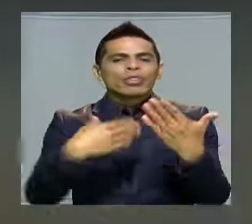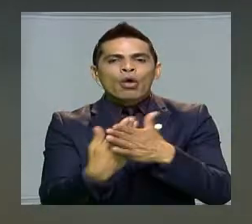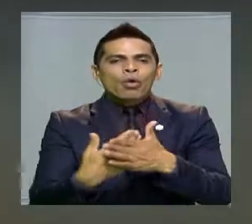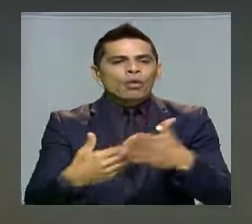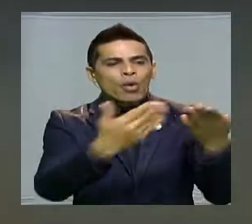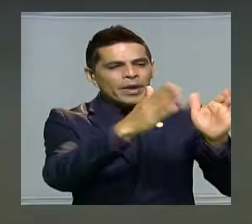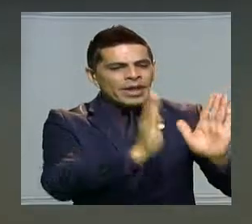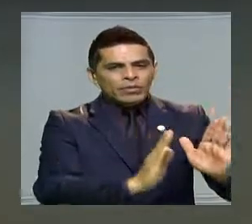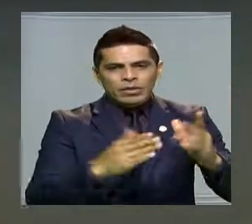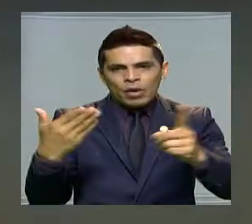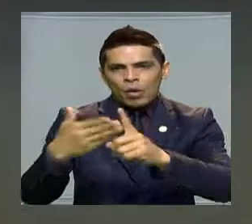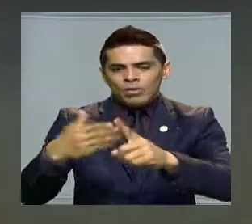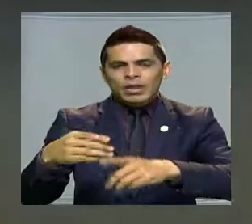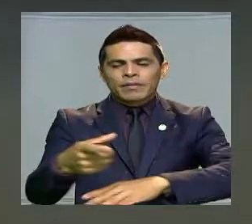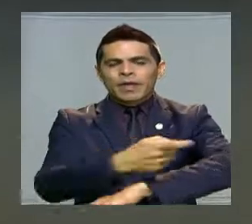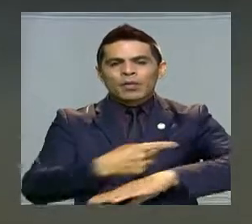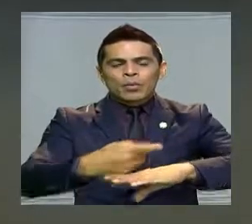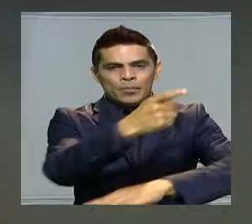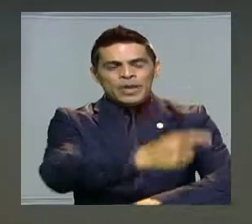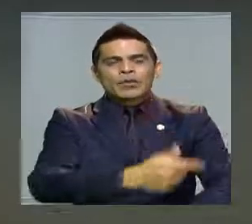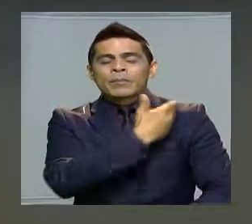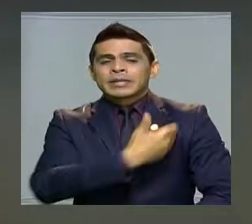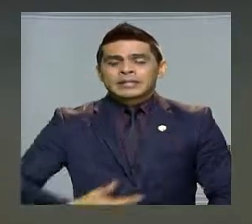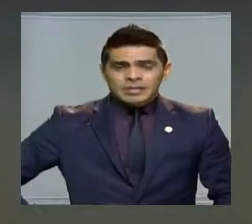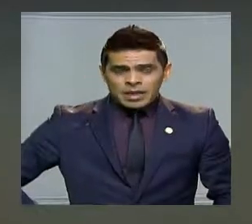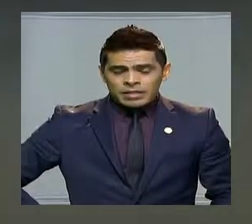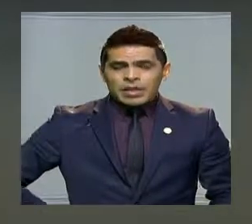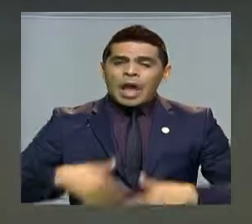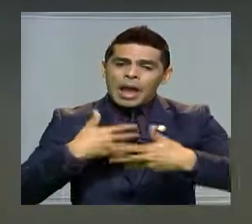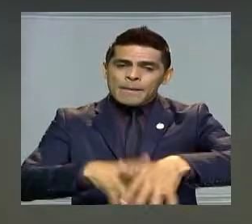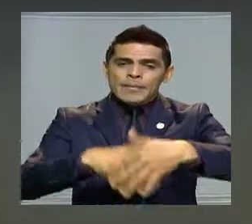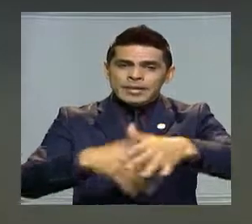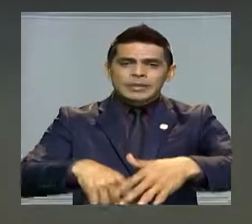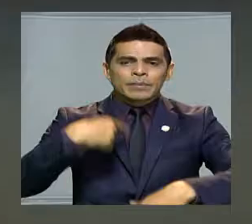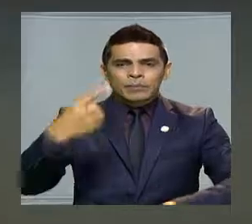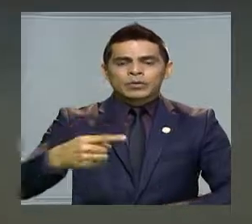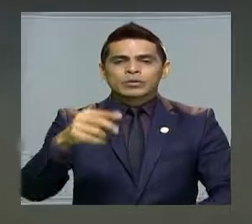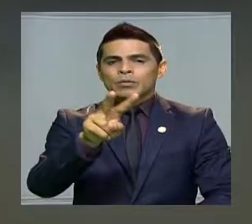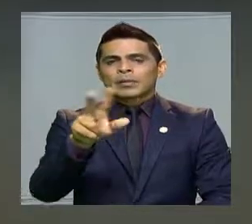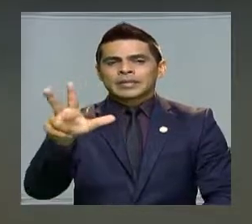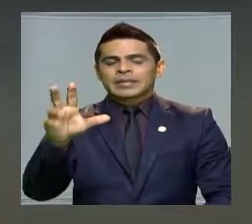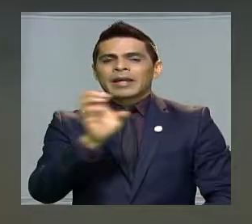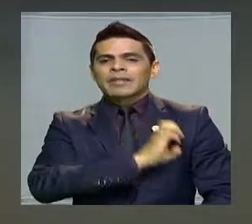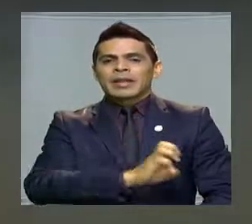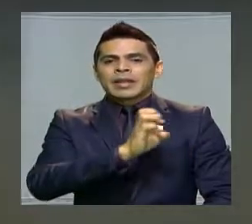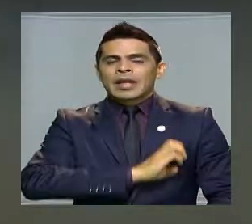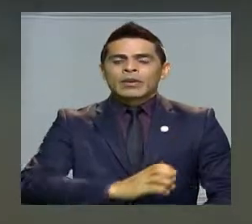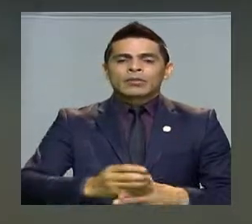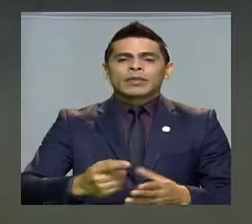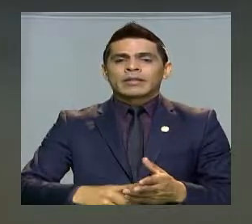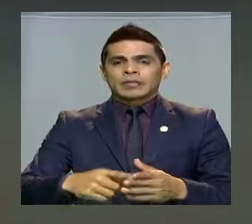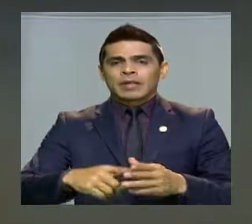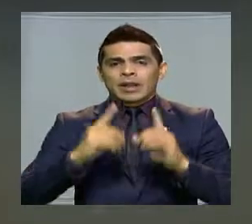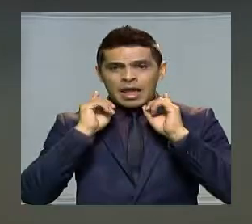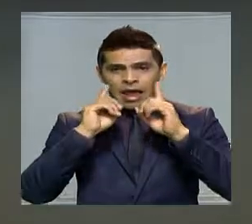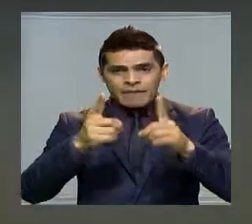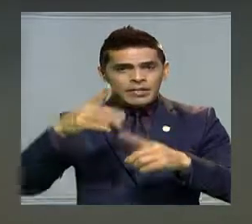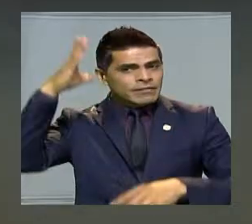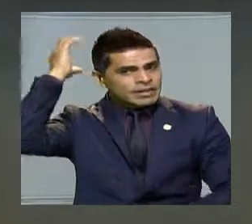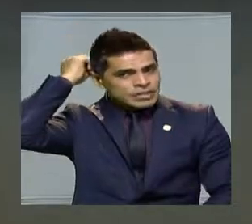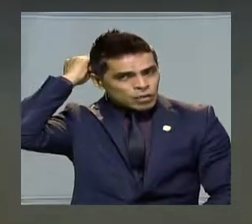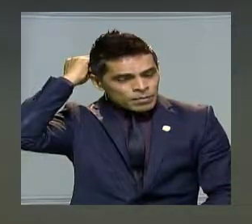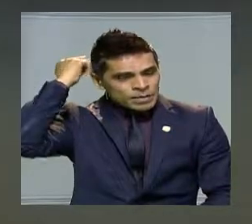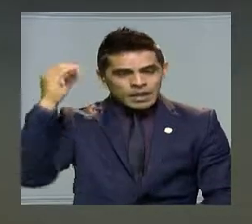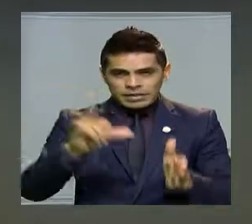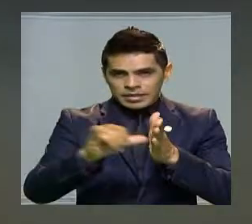oponen al gobierno de Nicolás Maduro a marchar este próximo 23 de enero desde la avenida Francisco de Miranda, acá en Caracas, a la